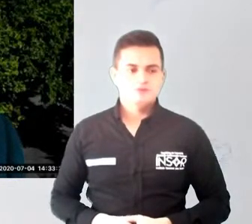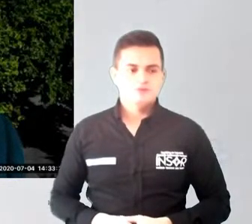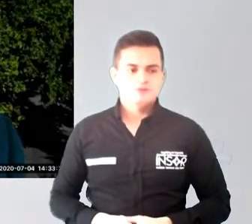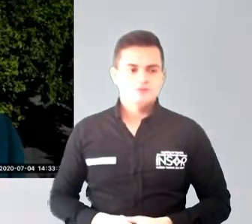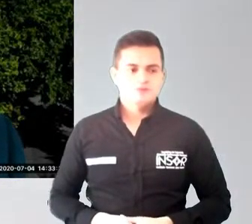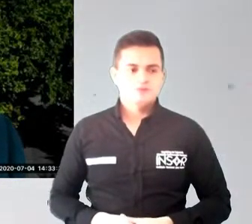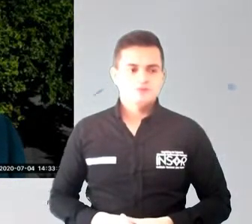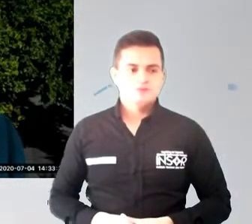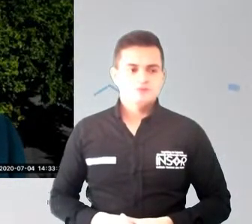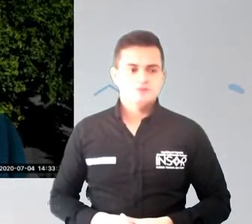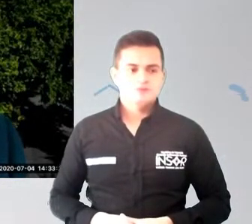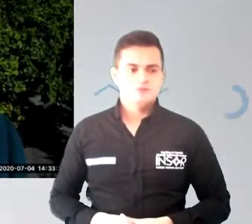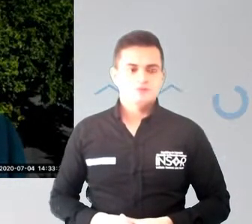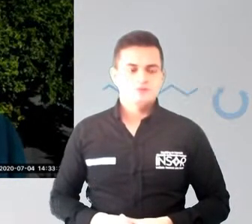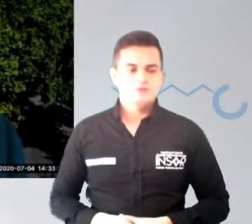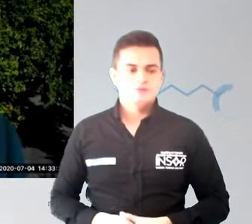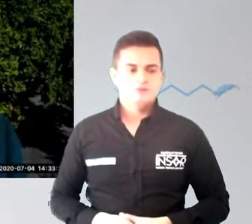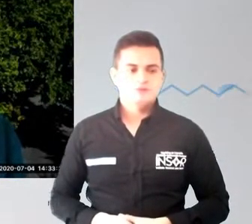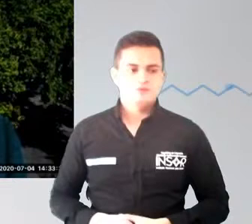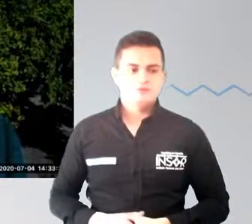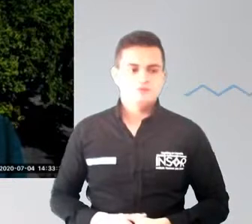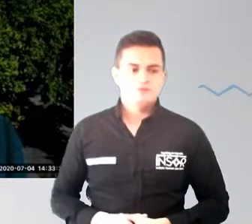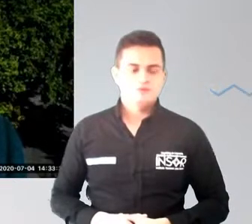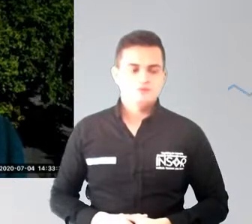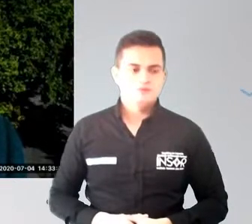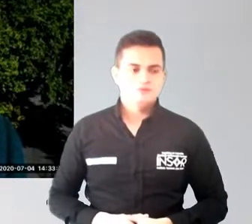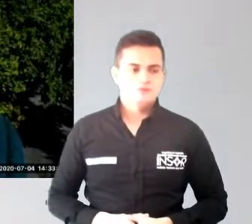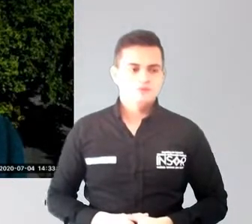I'm going to share my screen now.